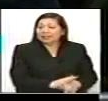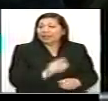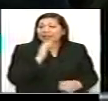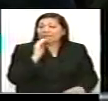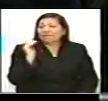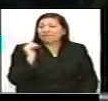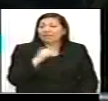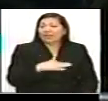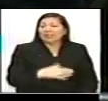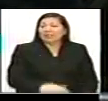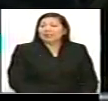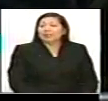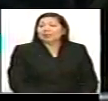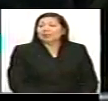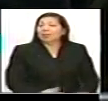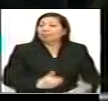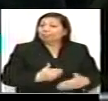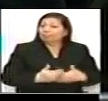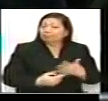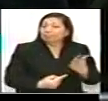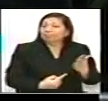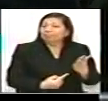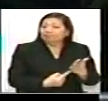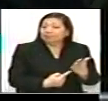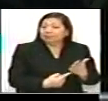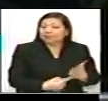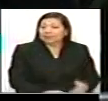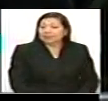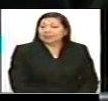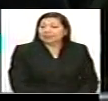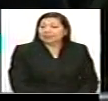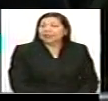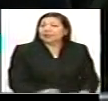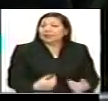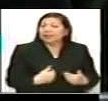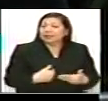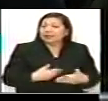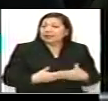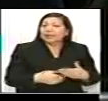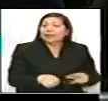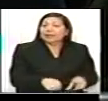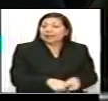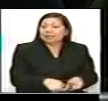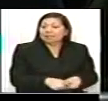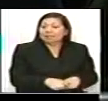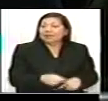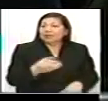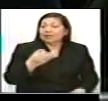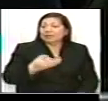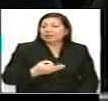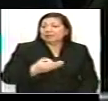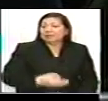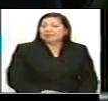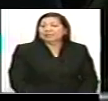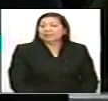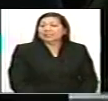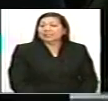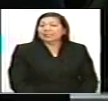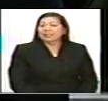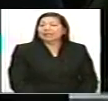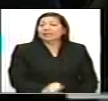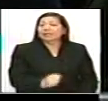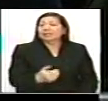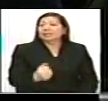falso. Avanza la tecnología, tiene que avanzar también la especialización. O sea,